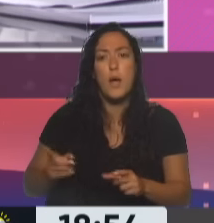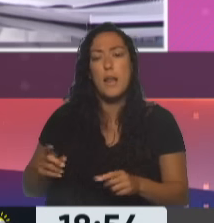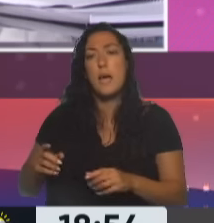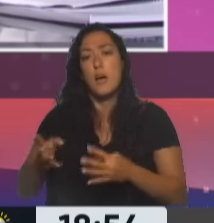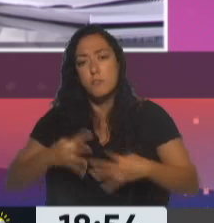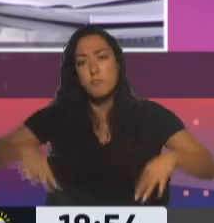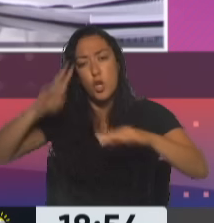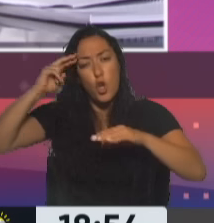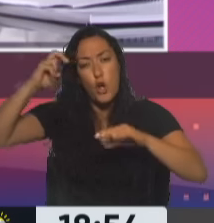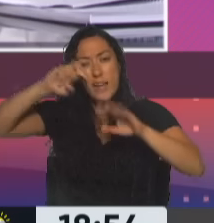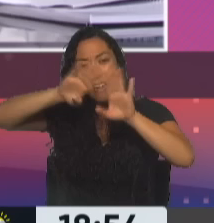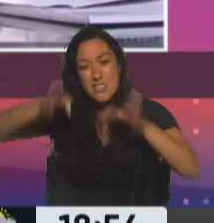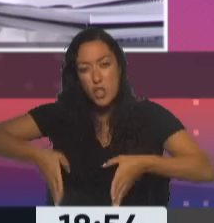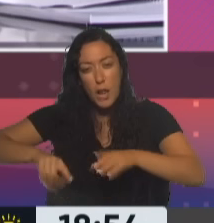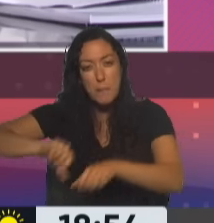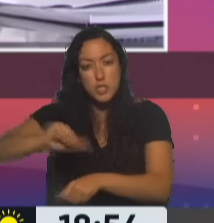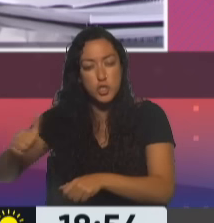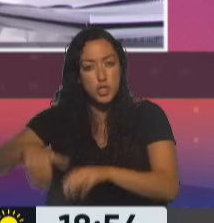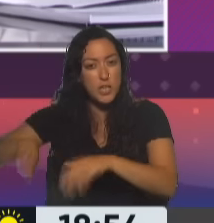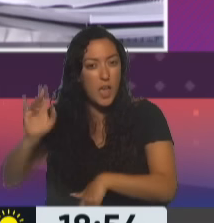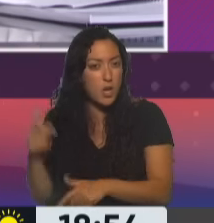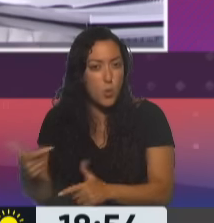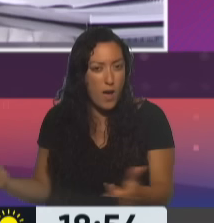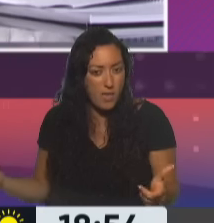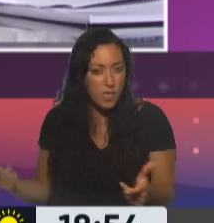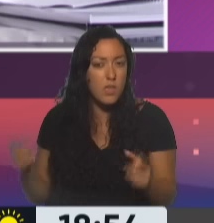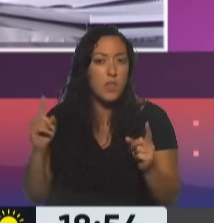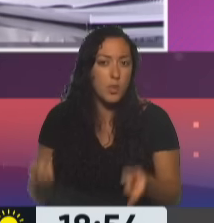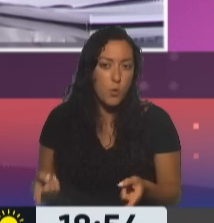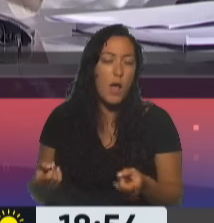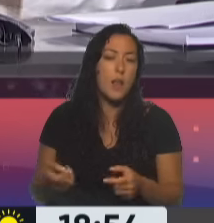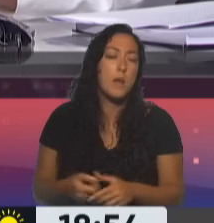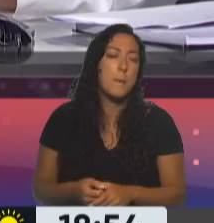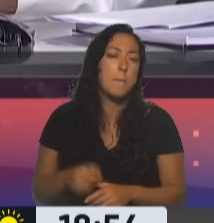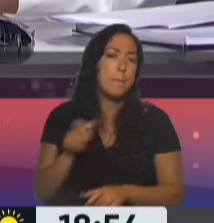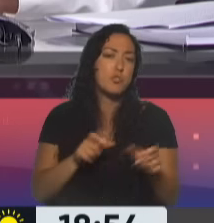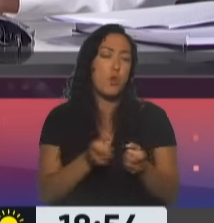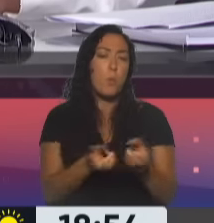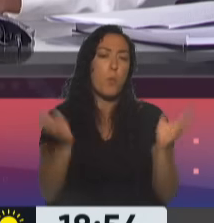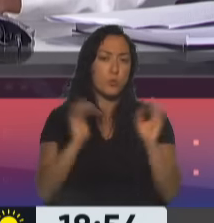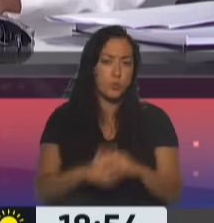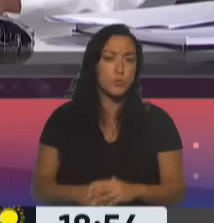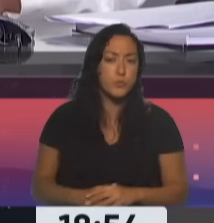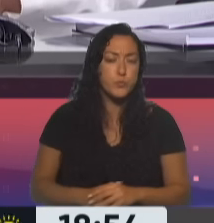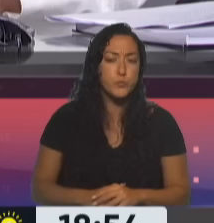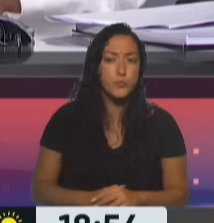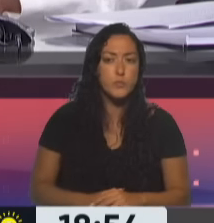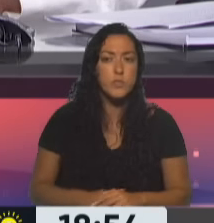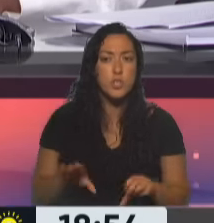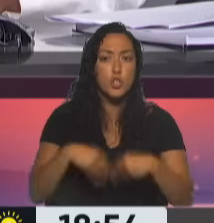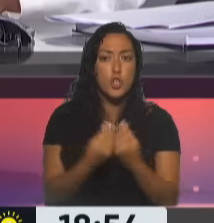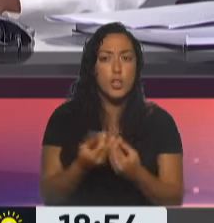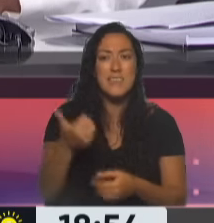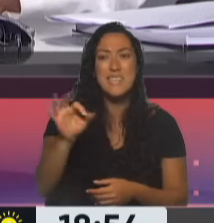el Congreso, tiene un número importante, es la primera minoría. Digo, estamos hablando de no es un dato menor, no es un dato lo más menor. mínimo, ¿no? Sobre Tiene todo teniendo en cuenta...